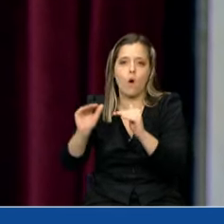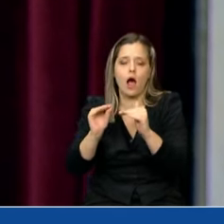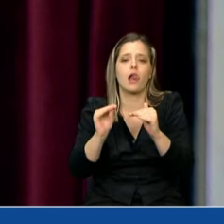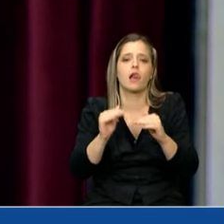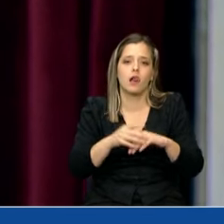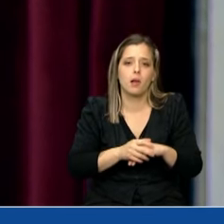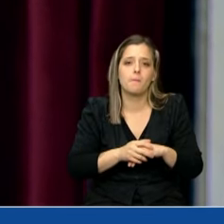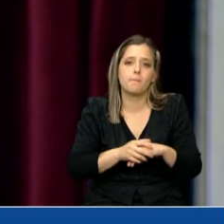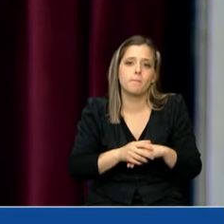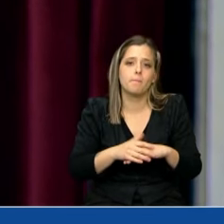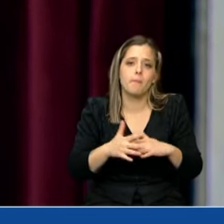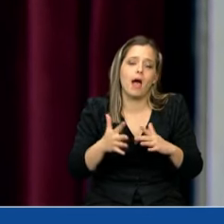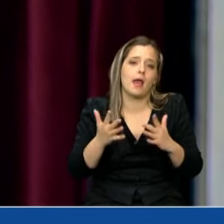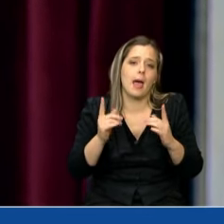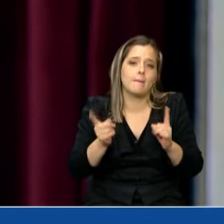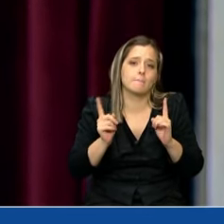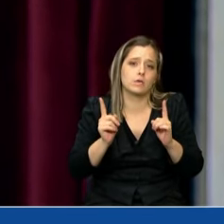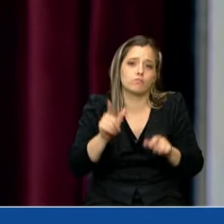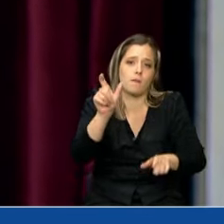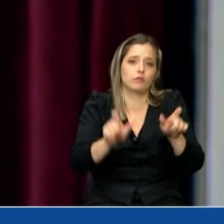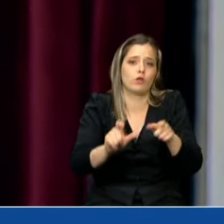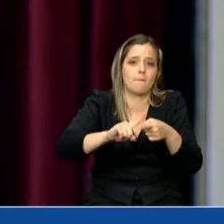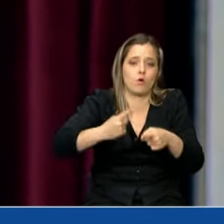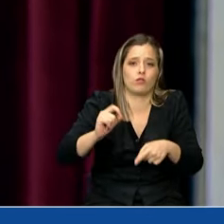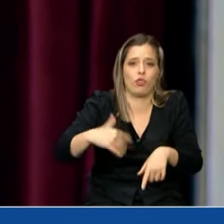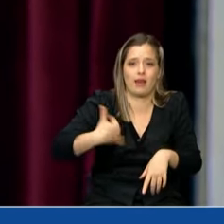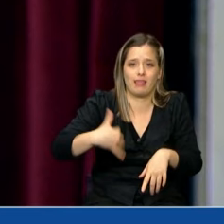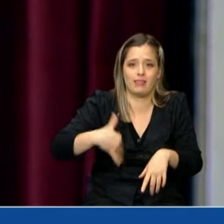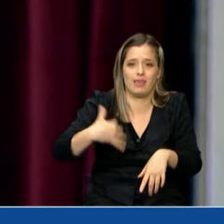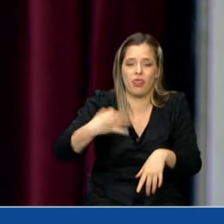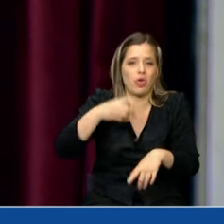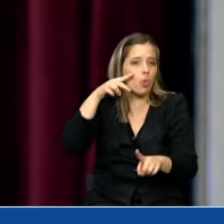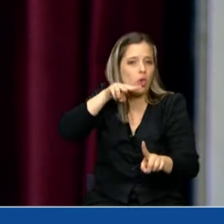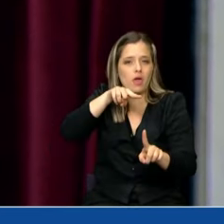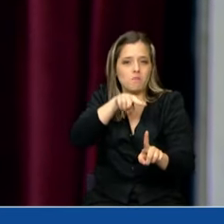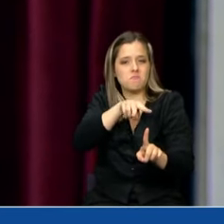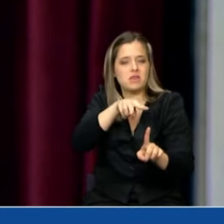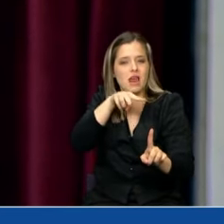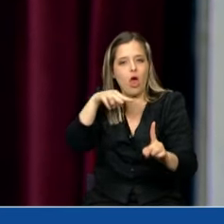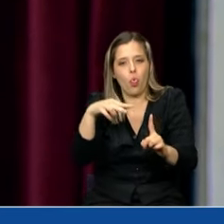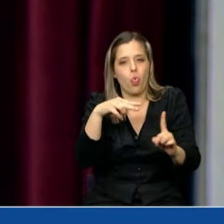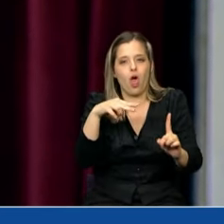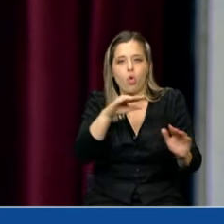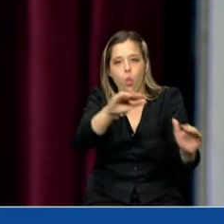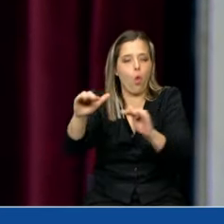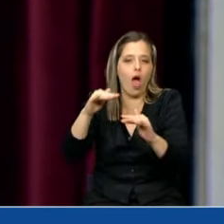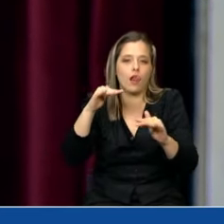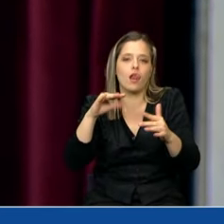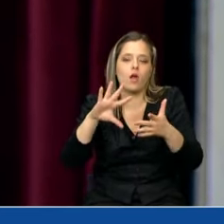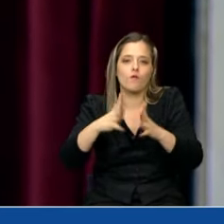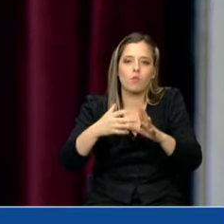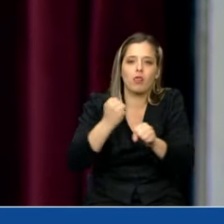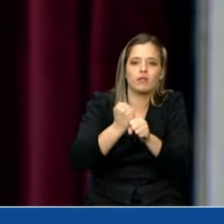síntesis de la comunidad política Argentina una misma visión pero la verdad que no es así la realidad